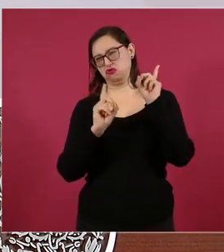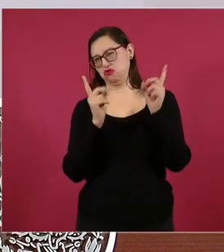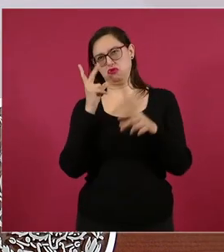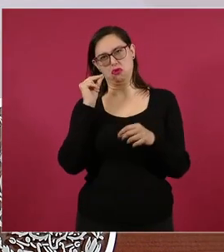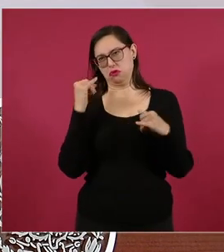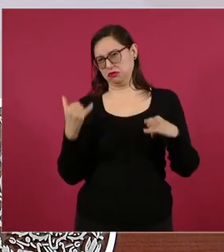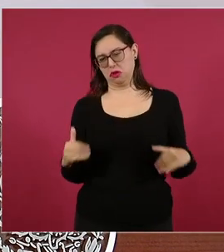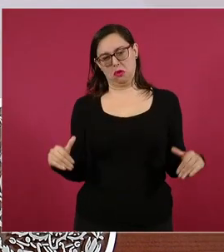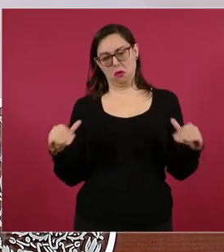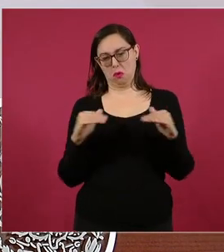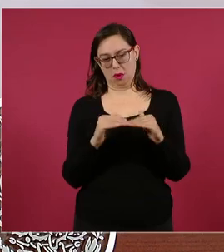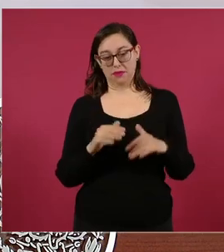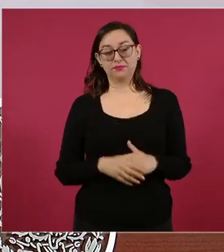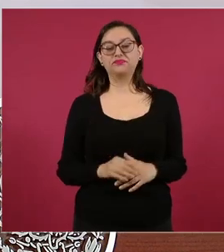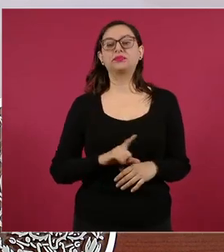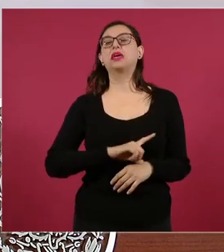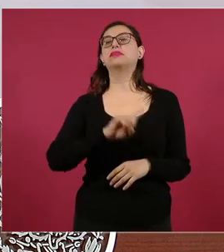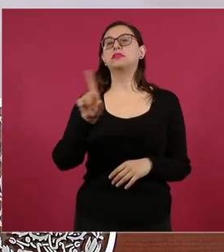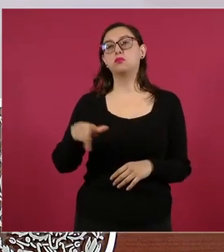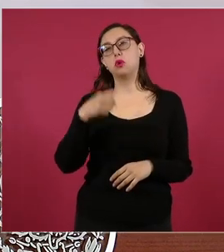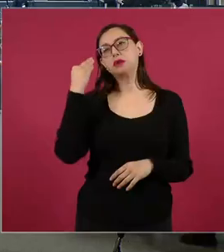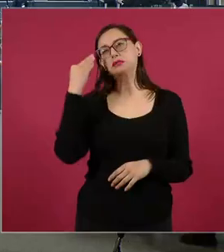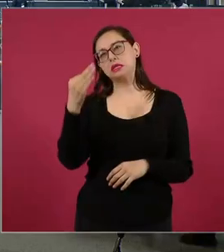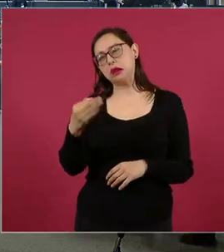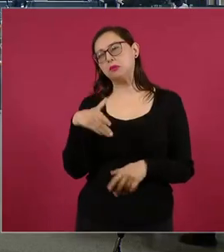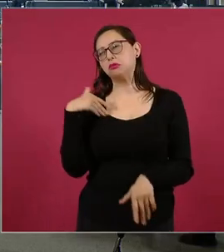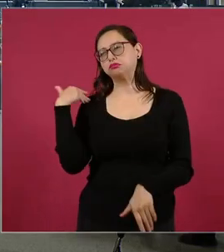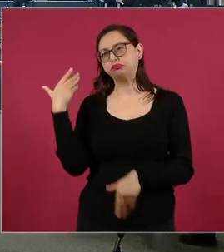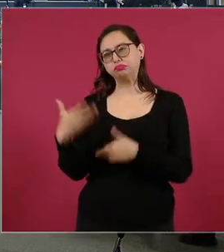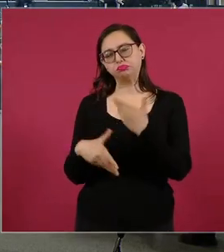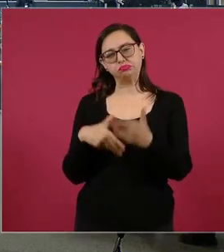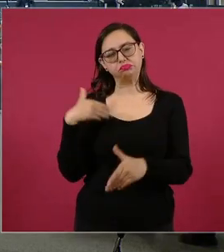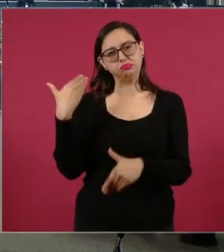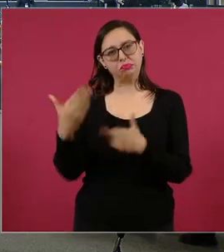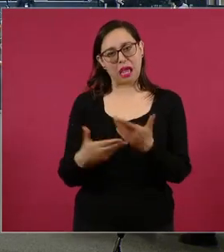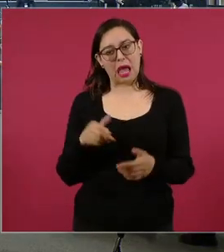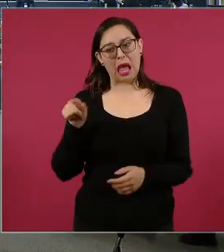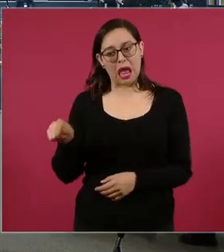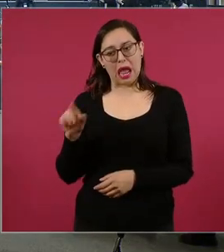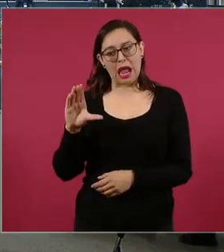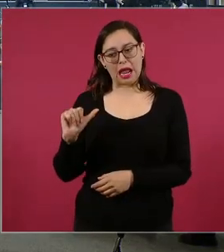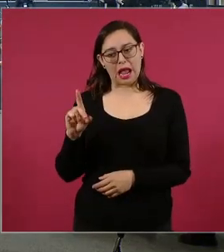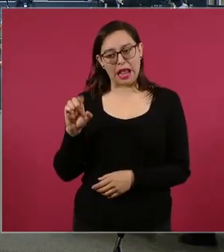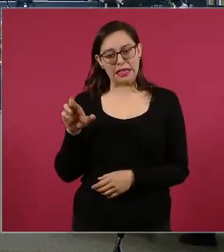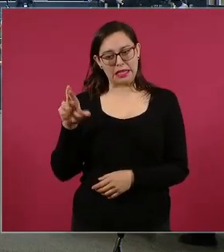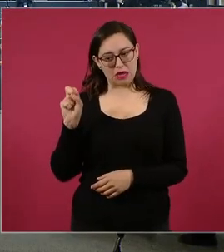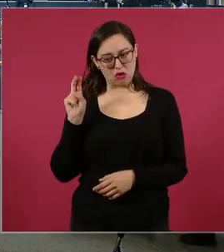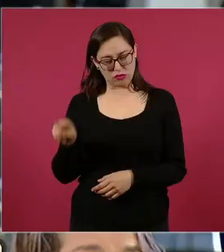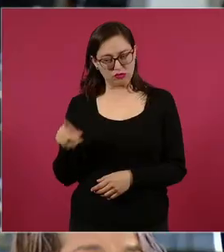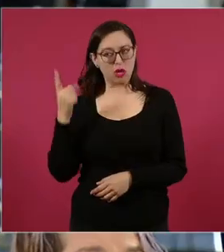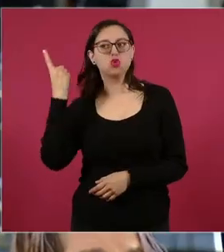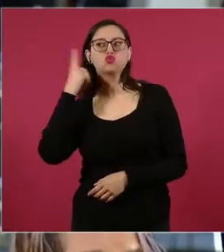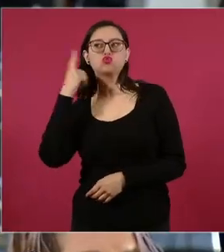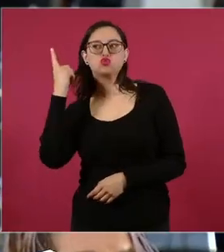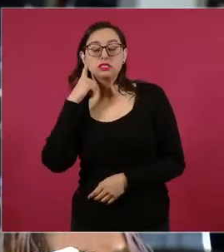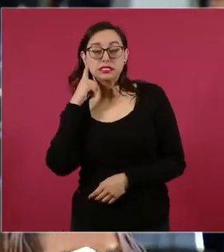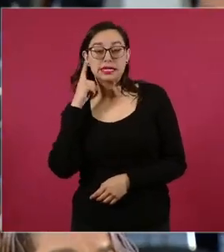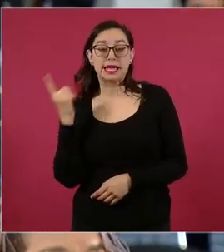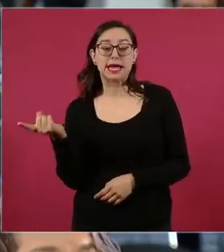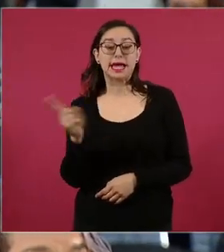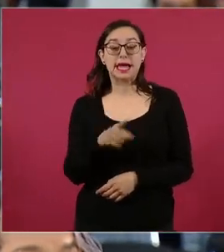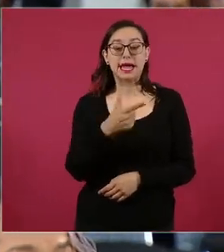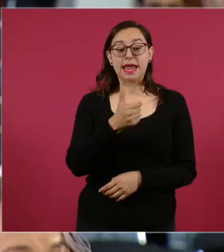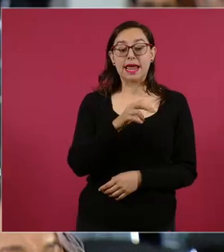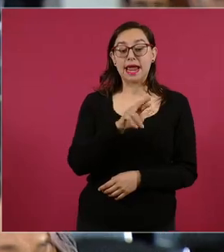recibió Felipe Calderón, sobre la participación de Genaro García Luna en esa operación, que fue la operación rescate